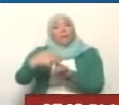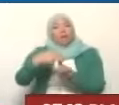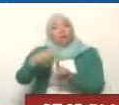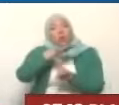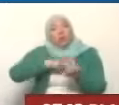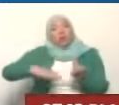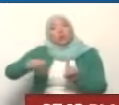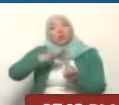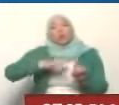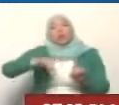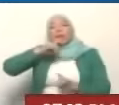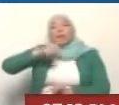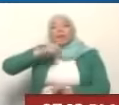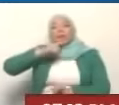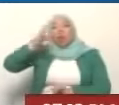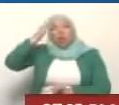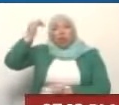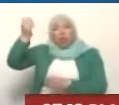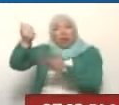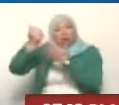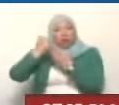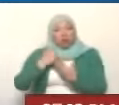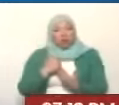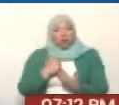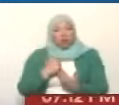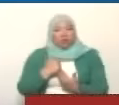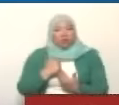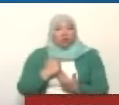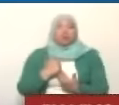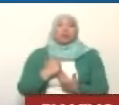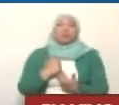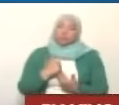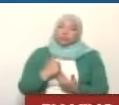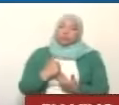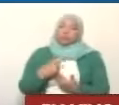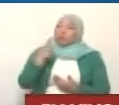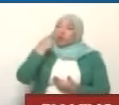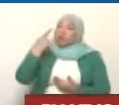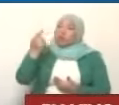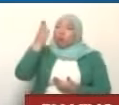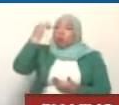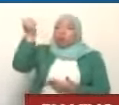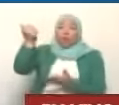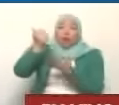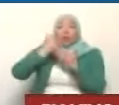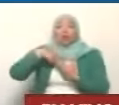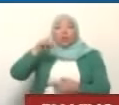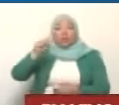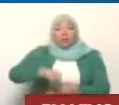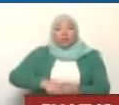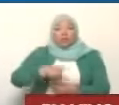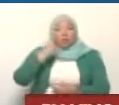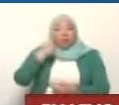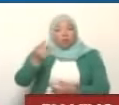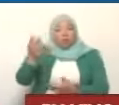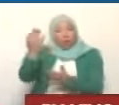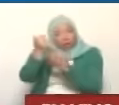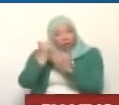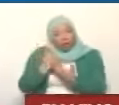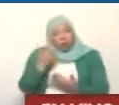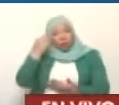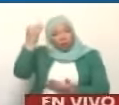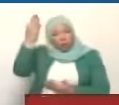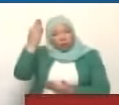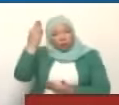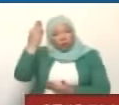grande, Dios proveerá, y siempre he visto la mano de Dios, siempre la veo,